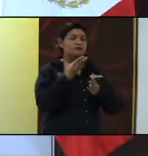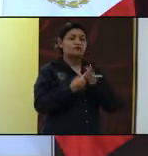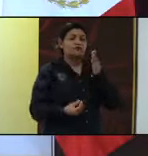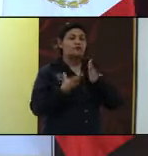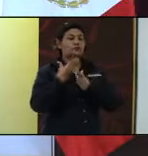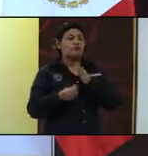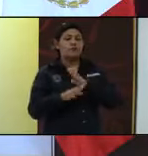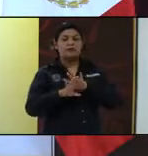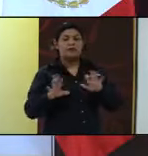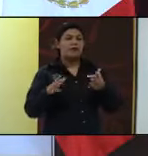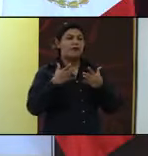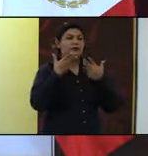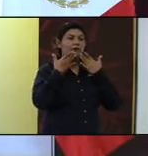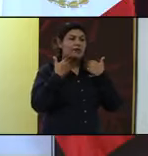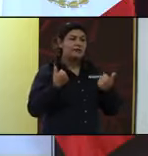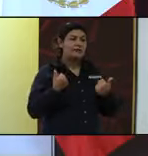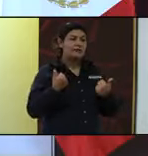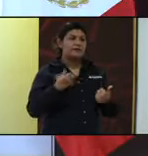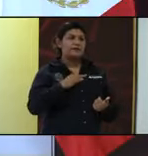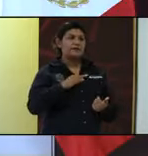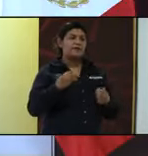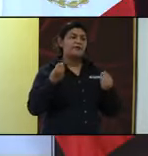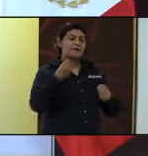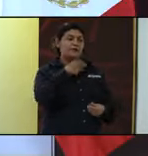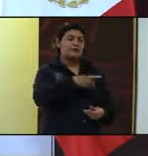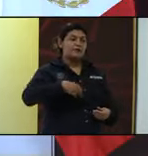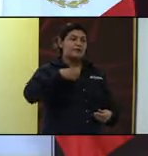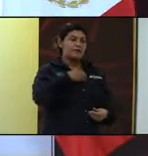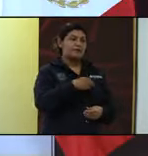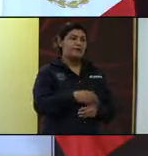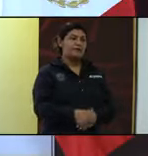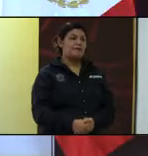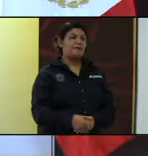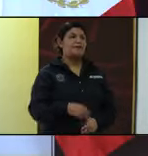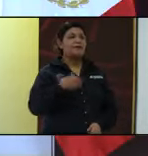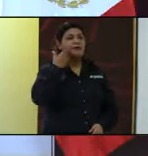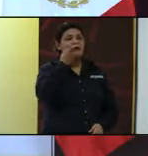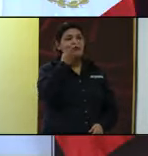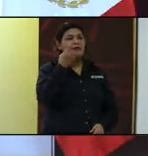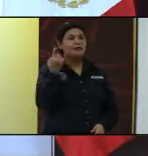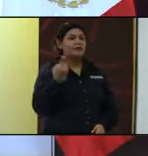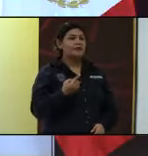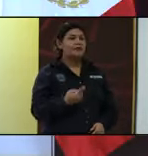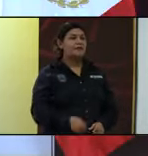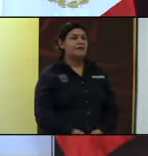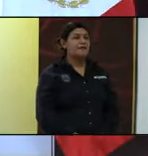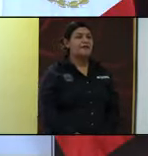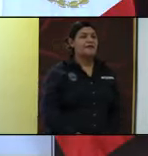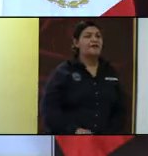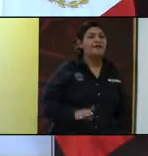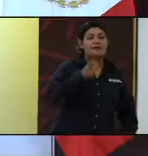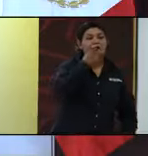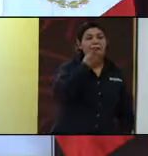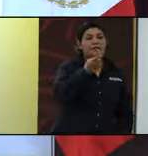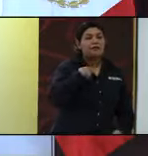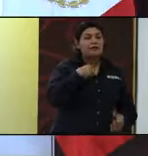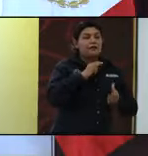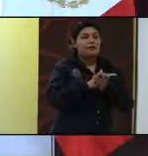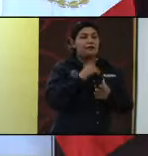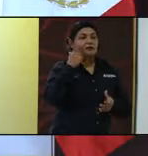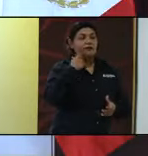de hidrocarburos y pues, muy contentos por ello. También quiero comentarles que, ya lo dijo mi esposa, la compañía ahí